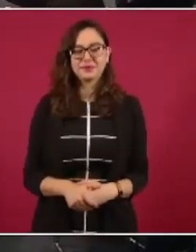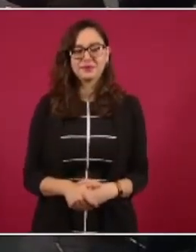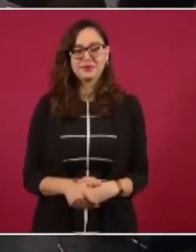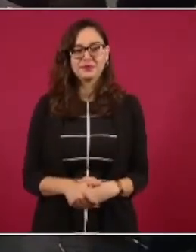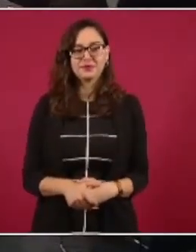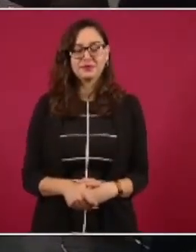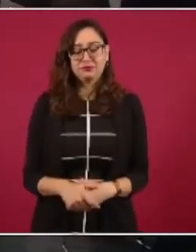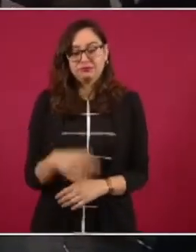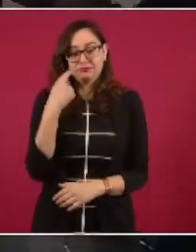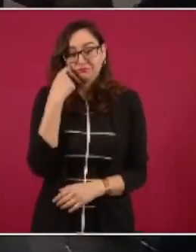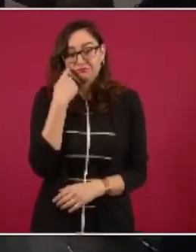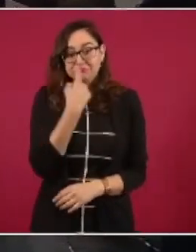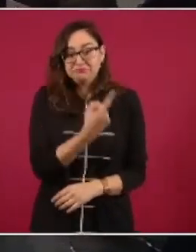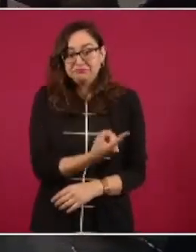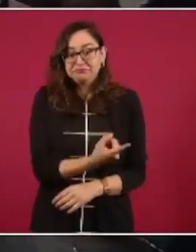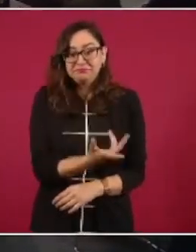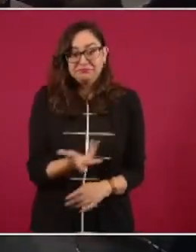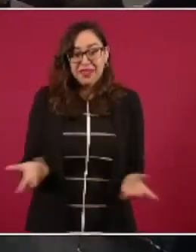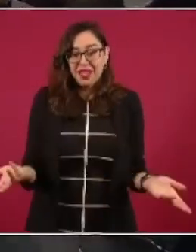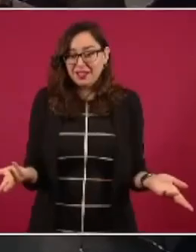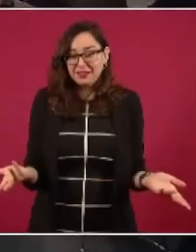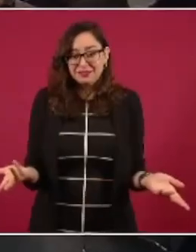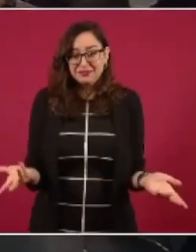Ahí está.